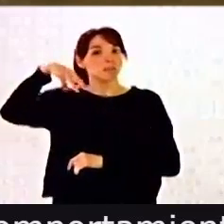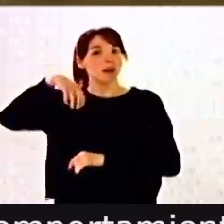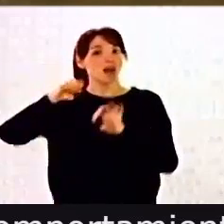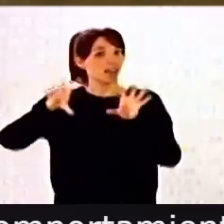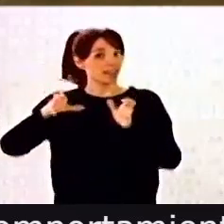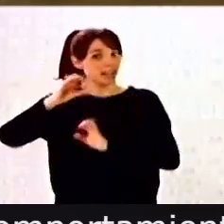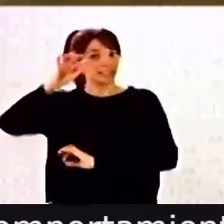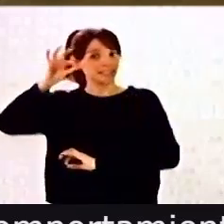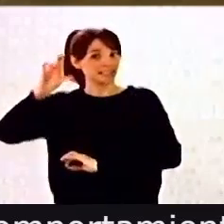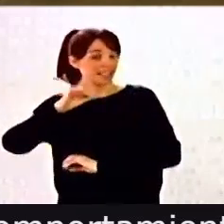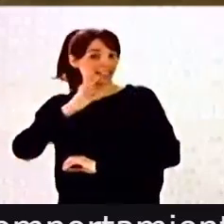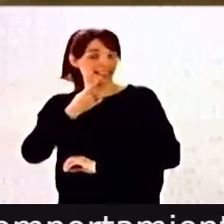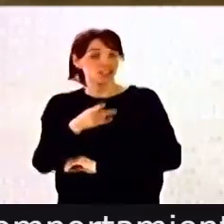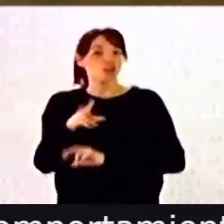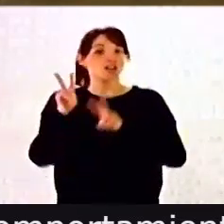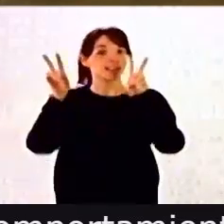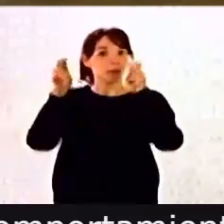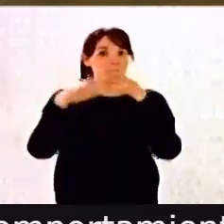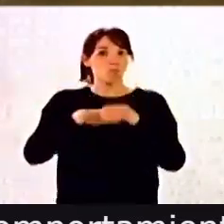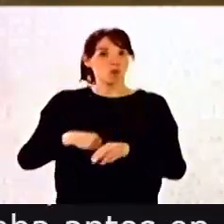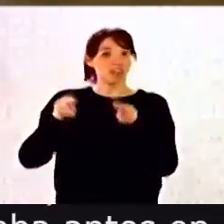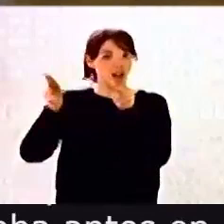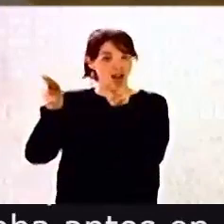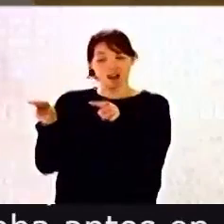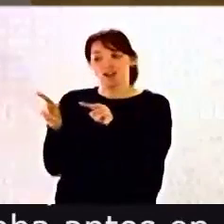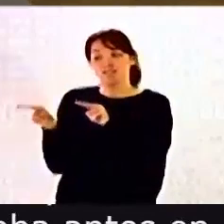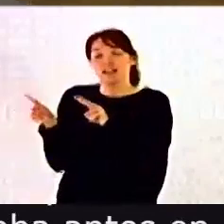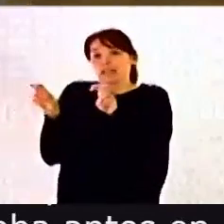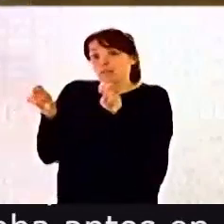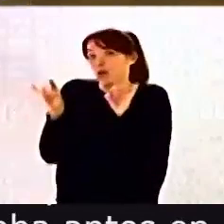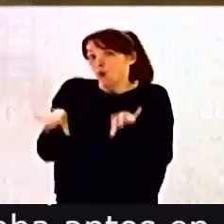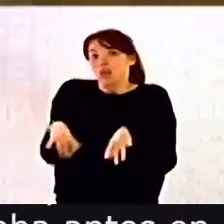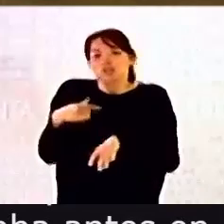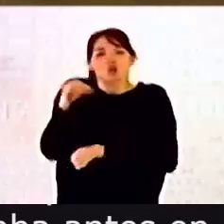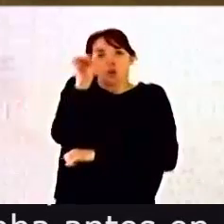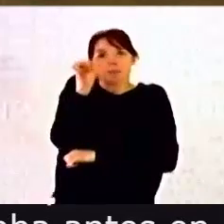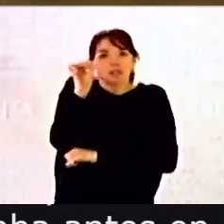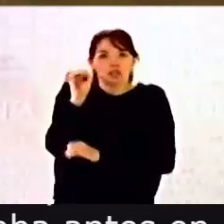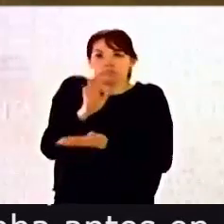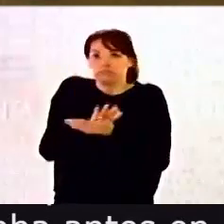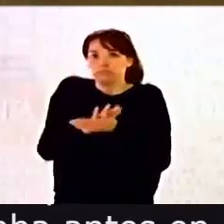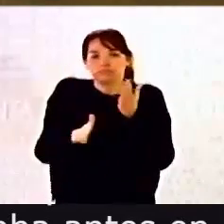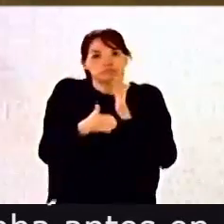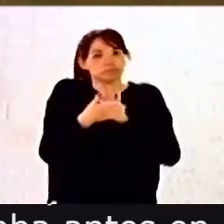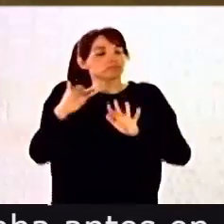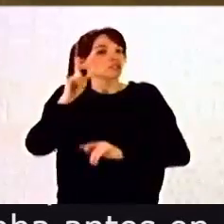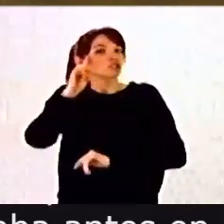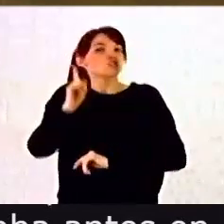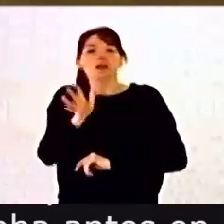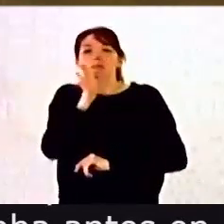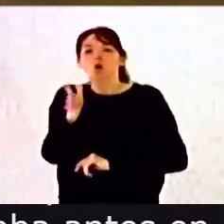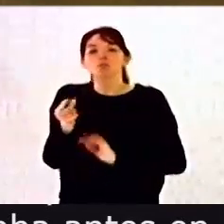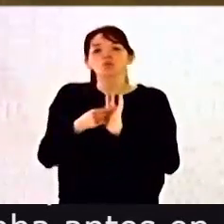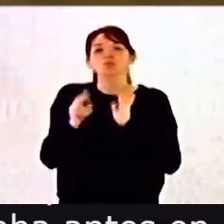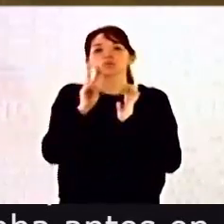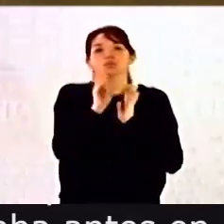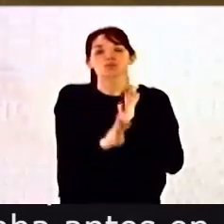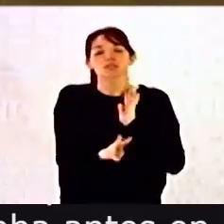SER, en relación con el tema de Murcia, yo no entro a valorar cómo se puede calificar eso desde el punto de